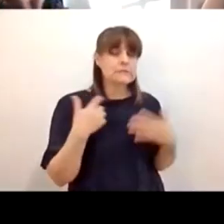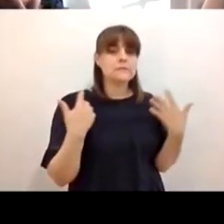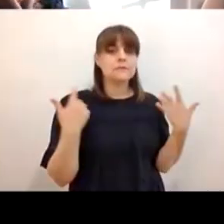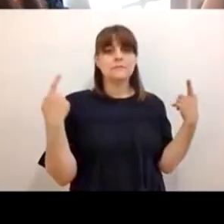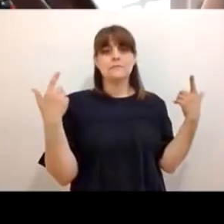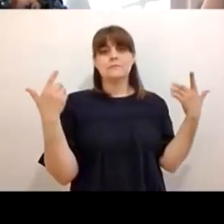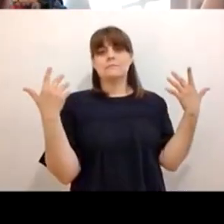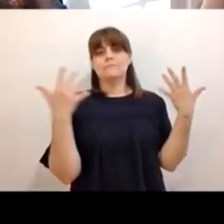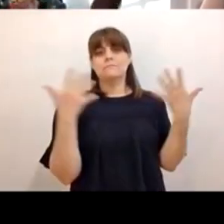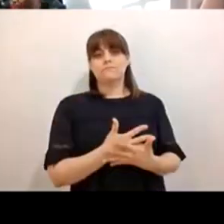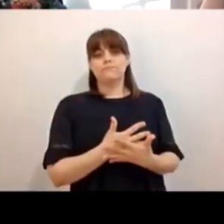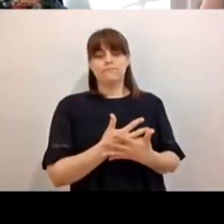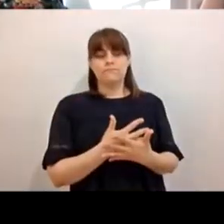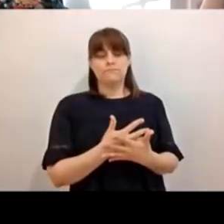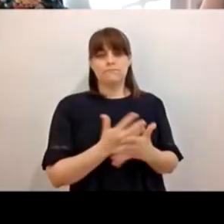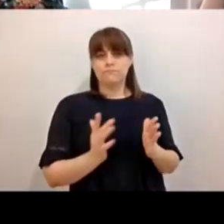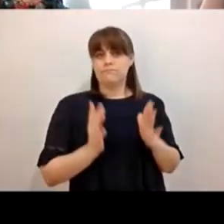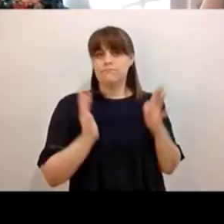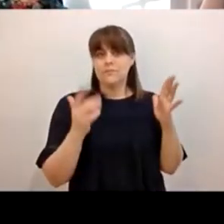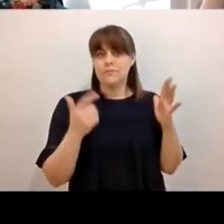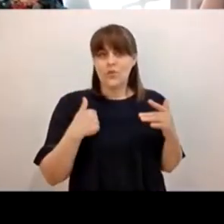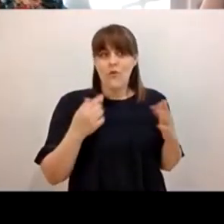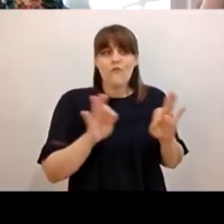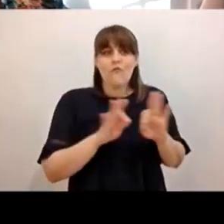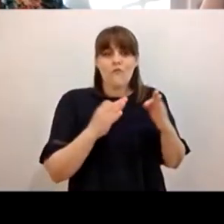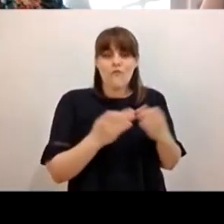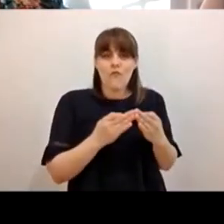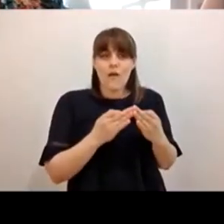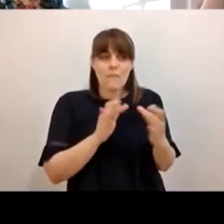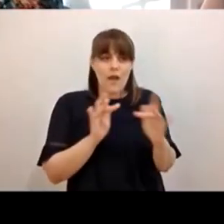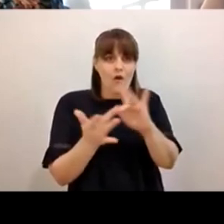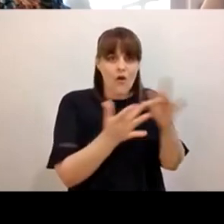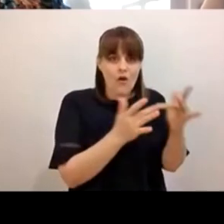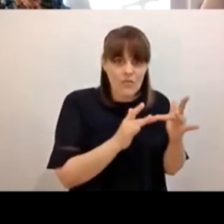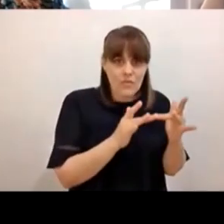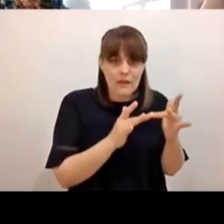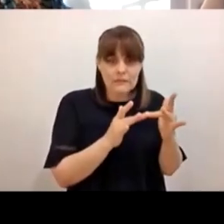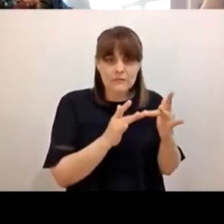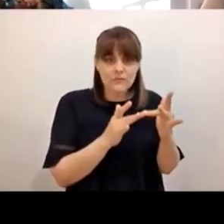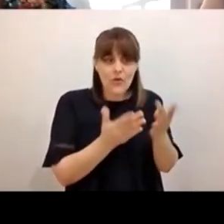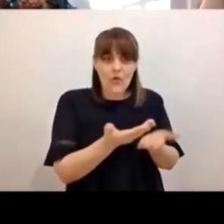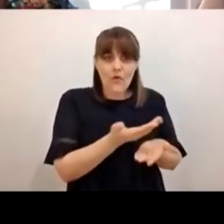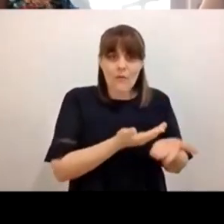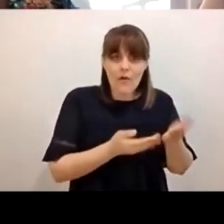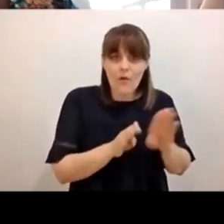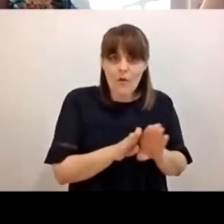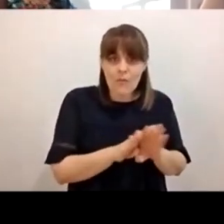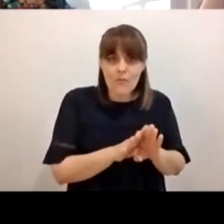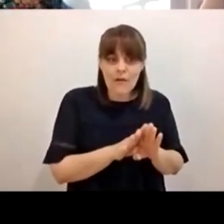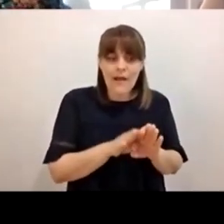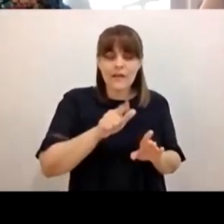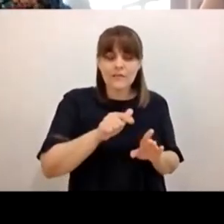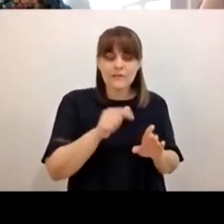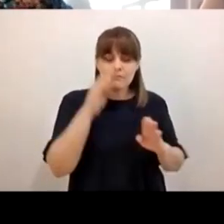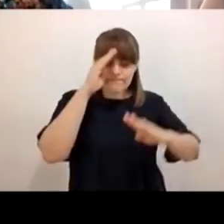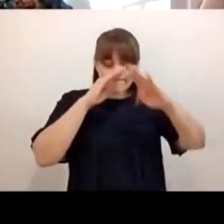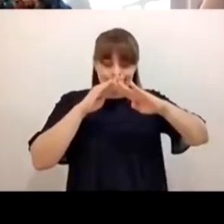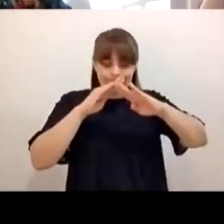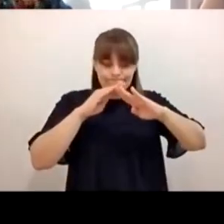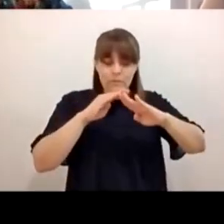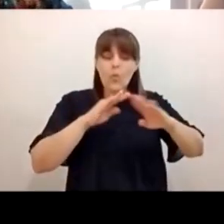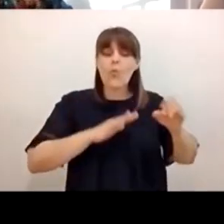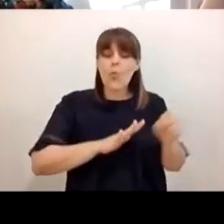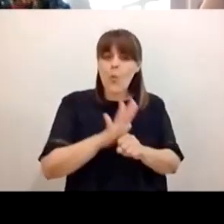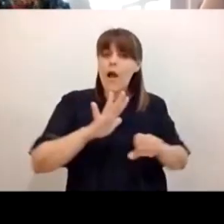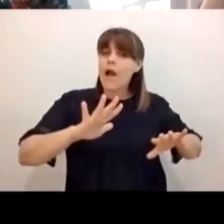de verse como están interactuando y a partir de esa observación viene una reflexión ¿qué podría ser diferente? ¿no? o sea